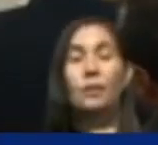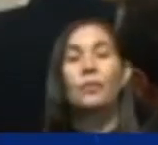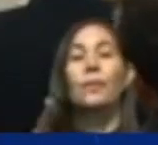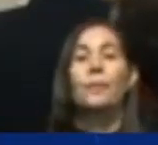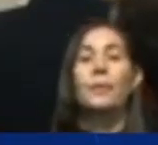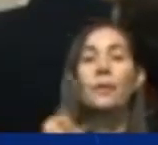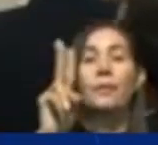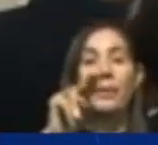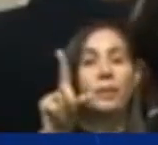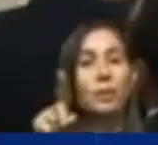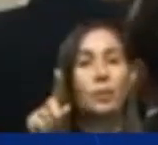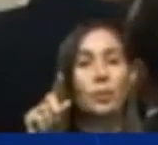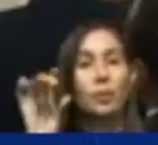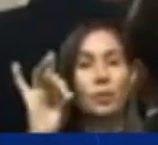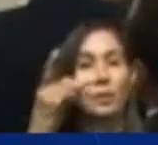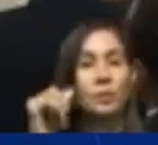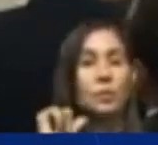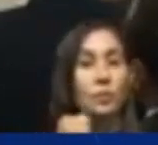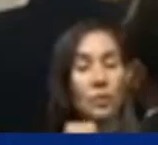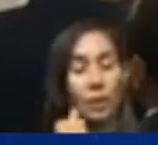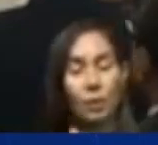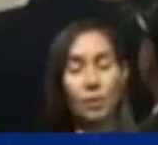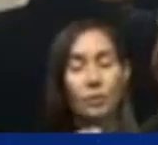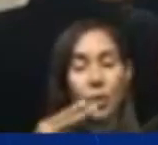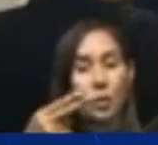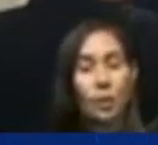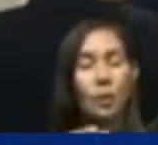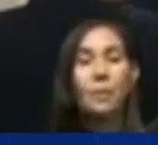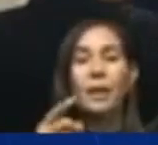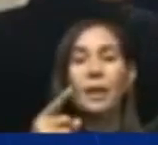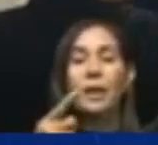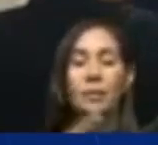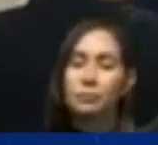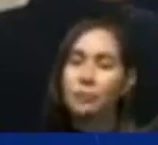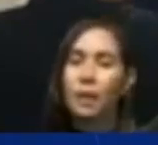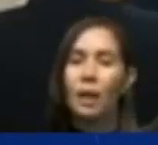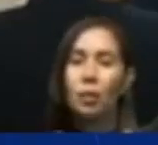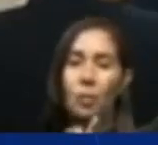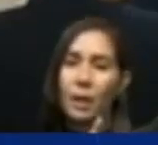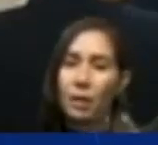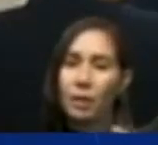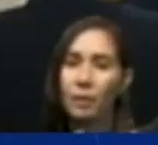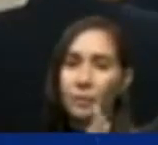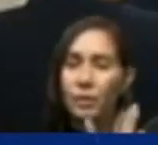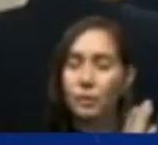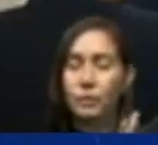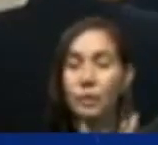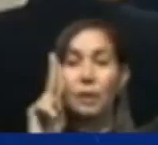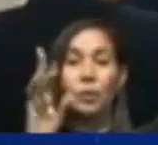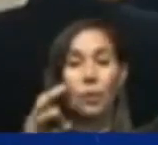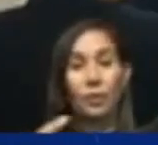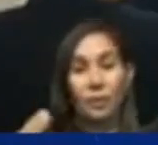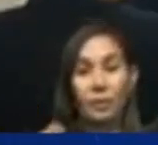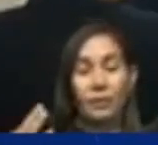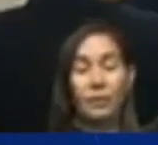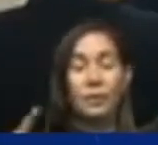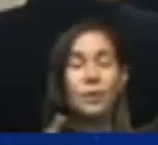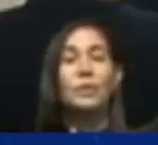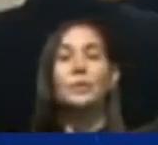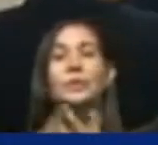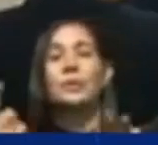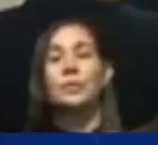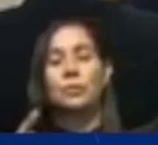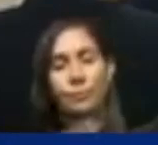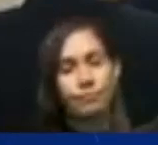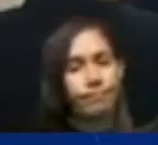18 de agosto se llama el diálogo para las reformas y en el 2022 el 2 de de febrero se inició la